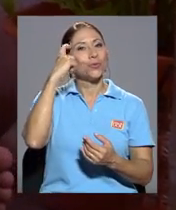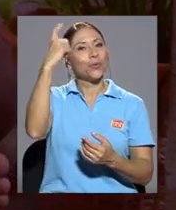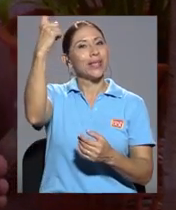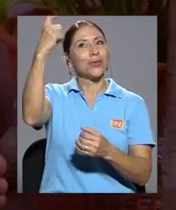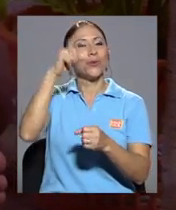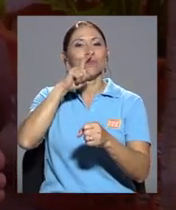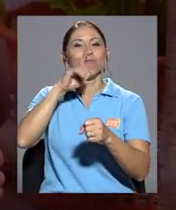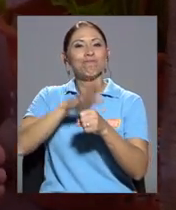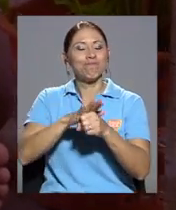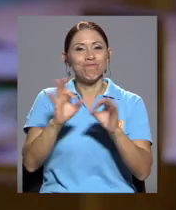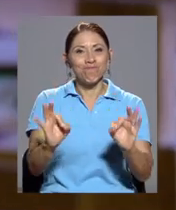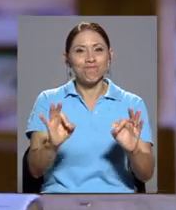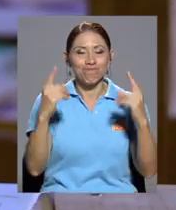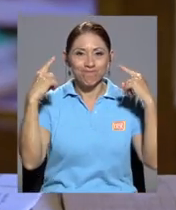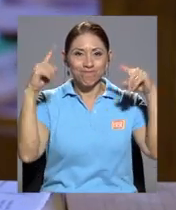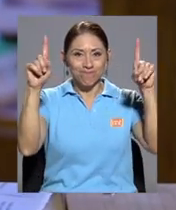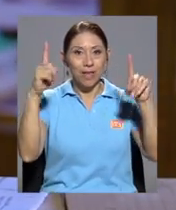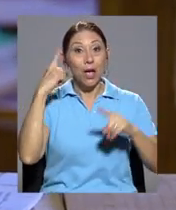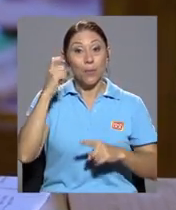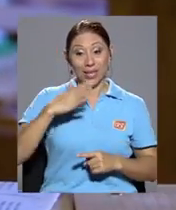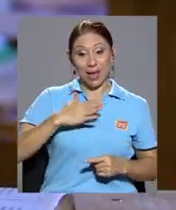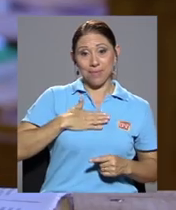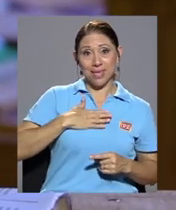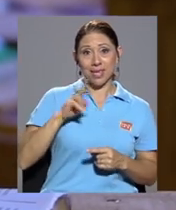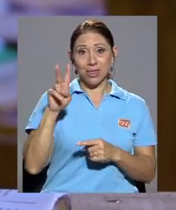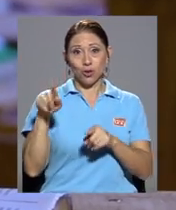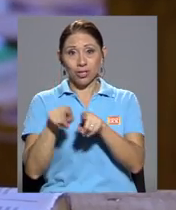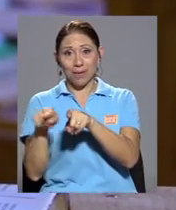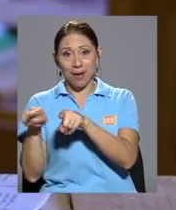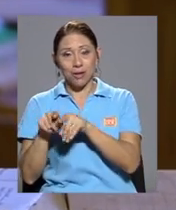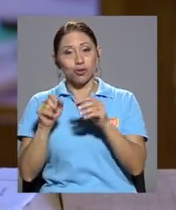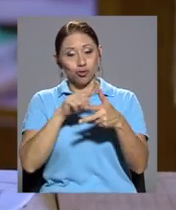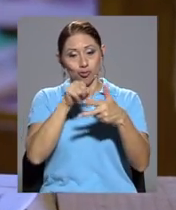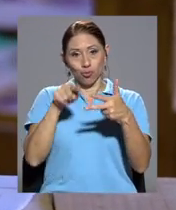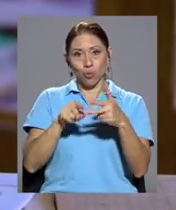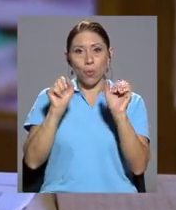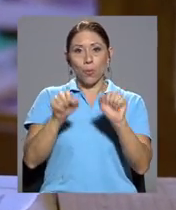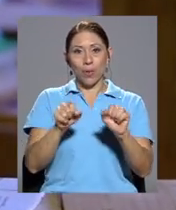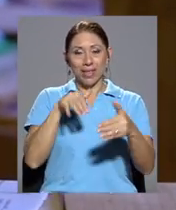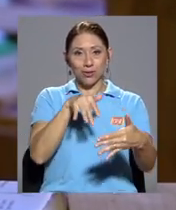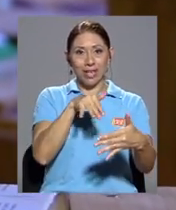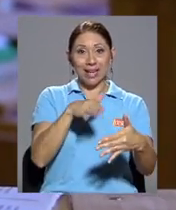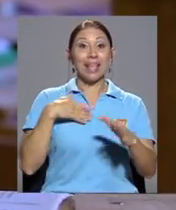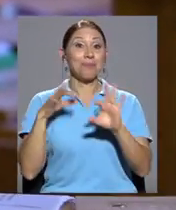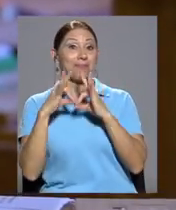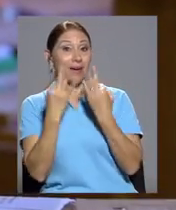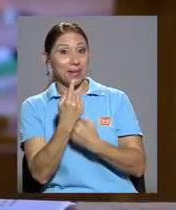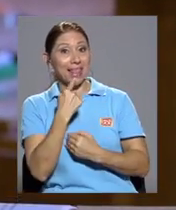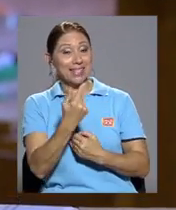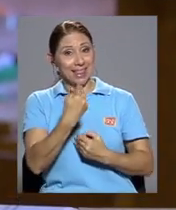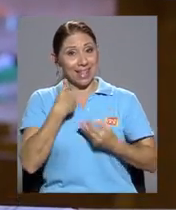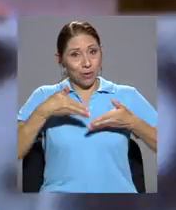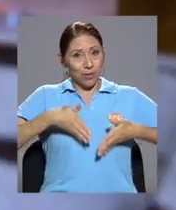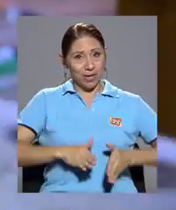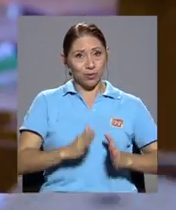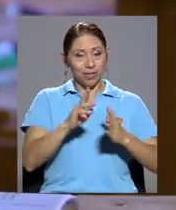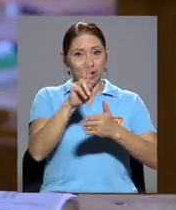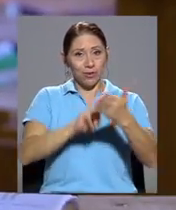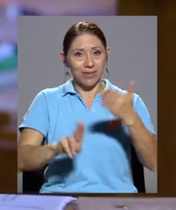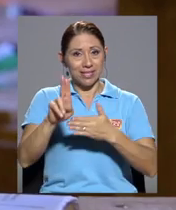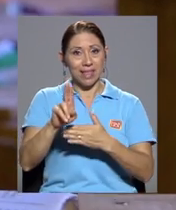porque le ha permitido a mí ya mis dos hermanos poder estudiar y a mi familia puede decir tengo y las universidades